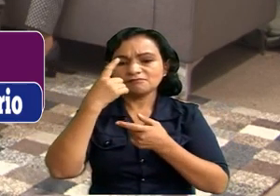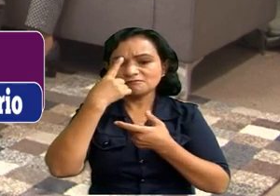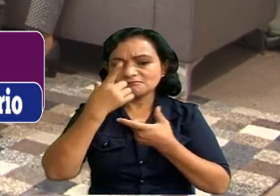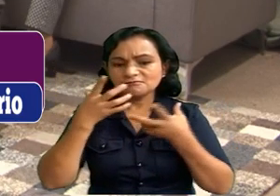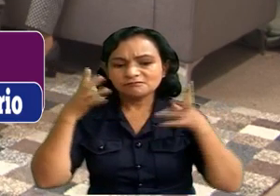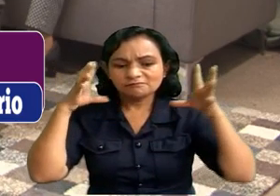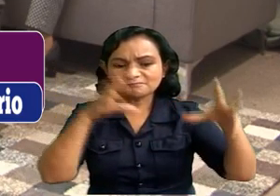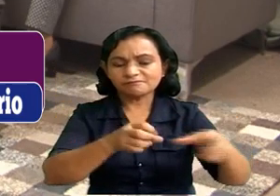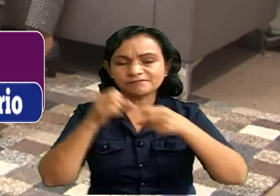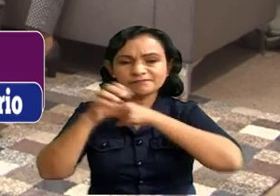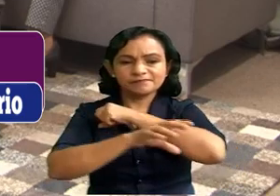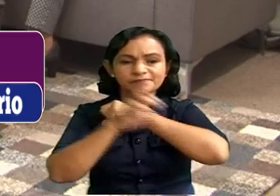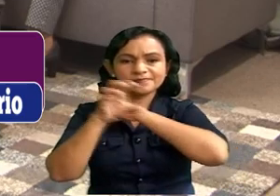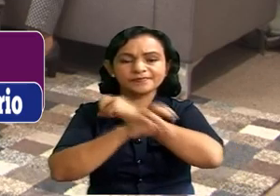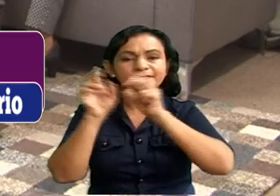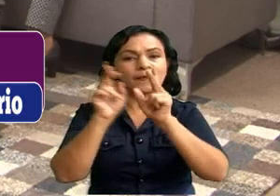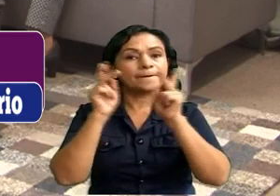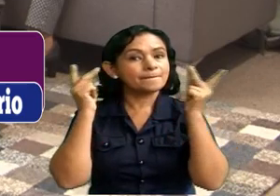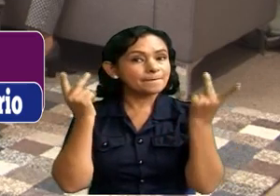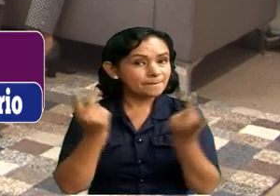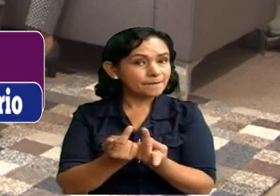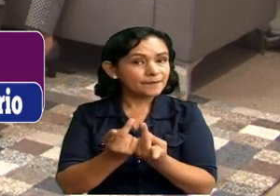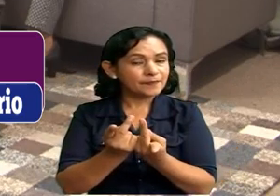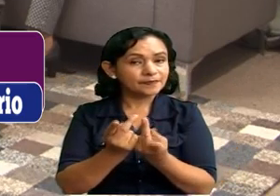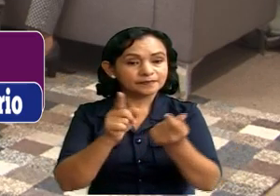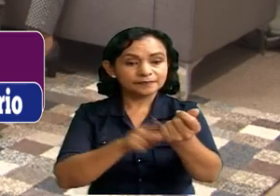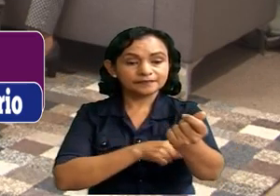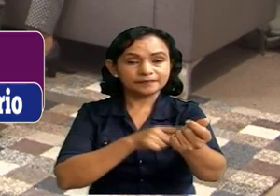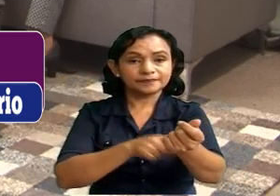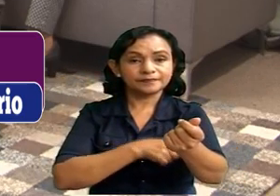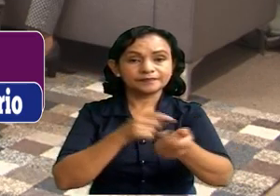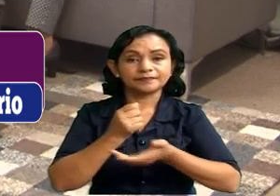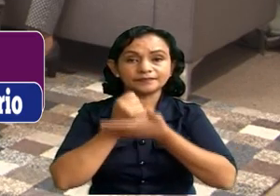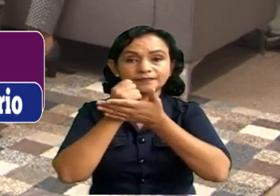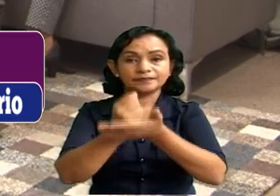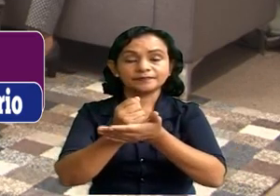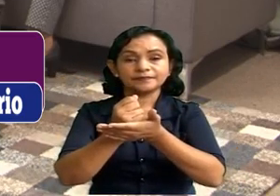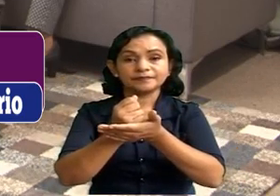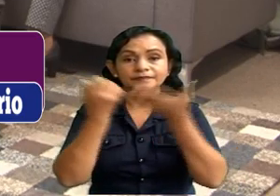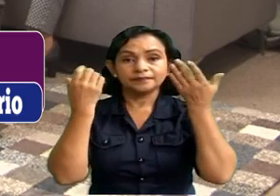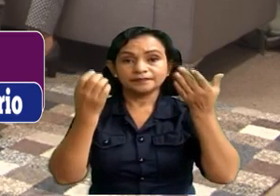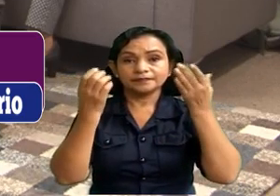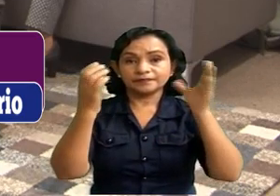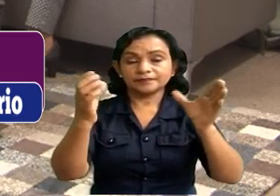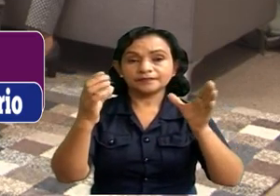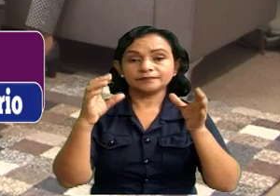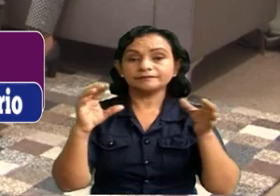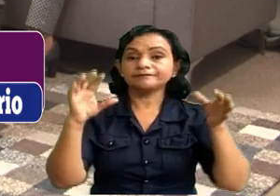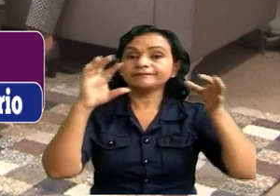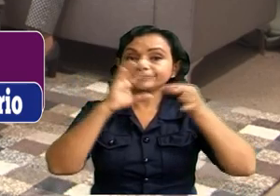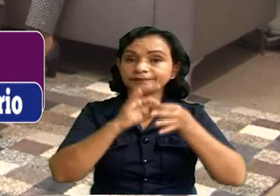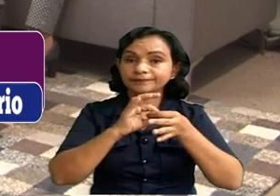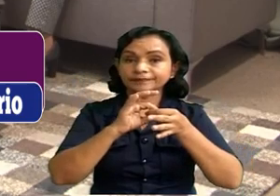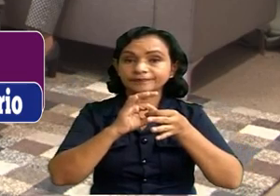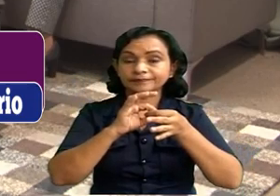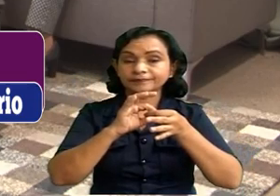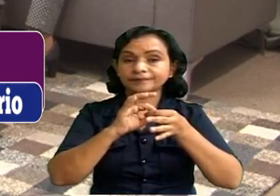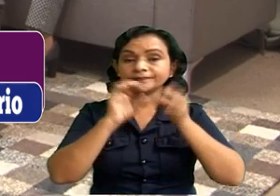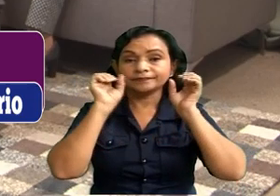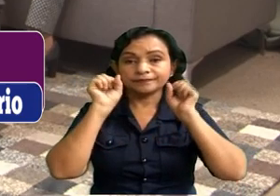quieren es saquear las riquezas de nuestro pueblo. Y estos hermanamientos, ¿qué es lo que permitió? Que nuestras riquezas las juntáramos para